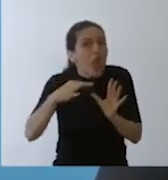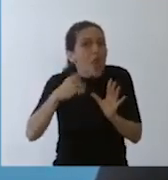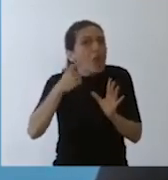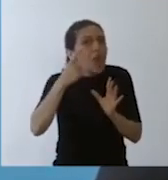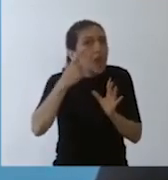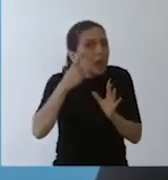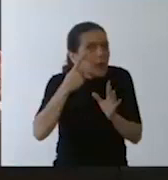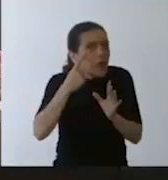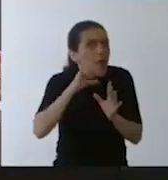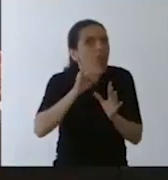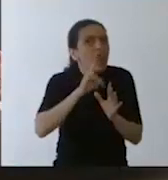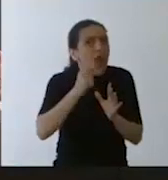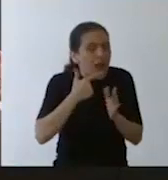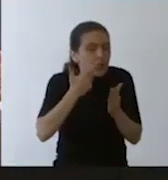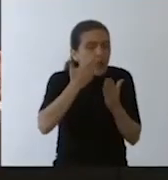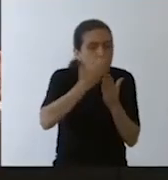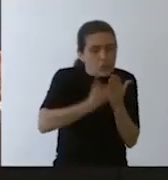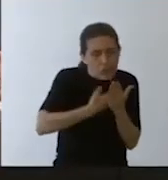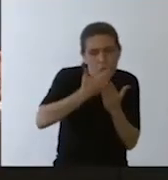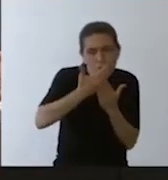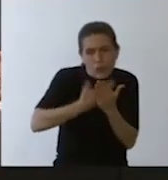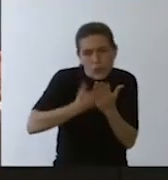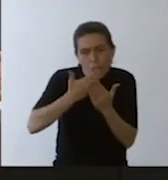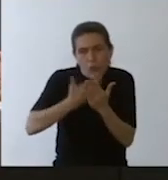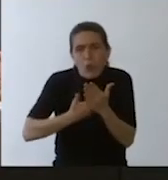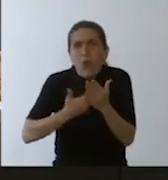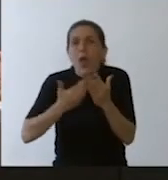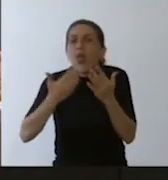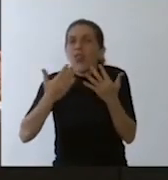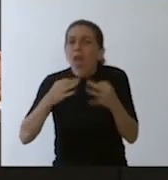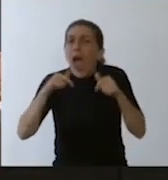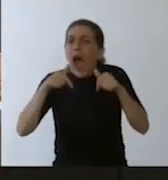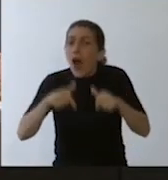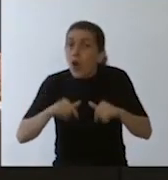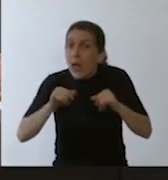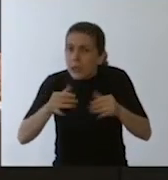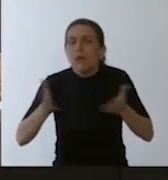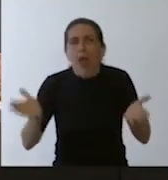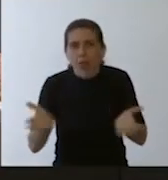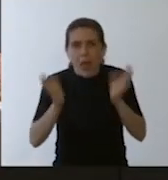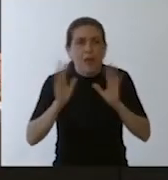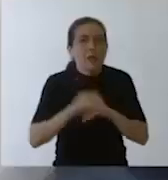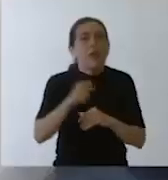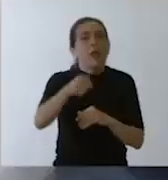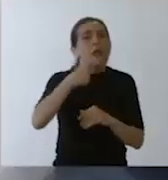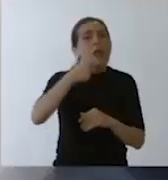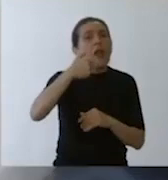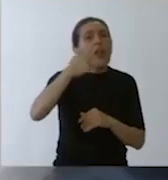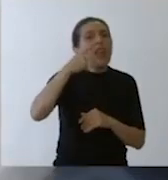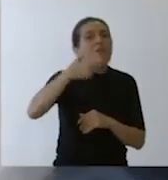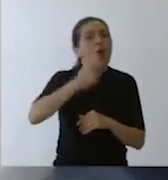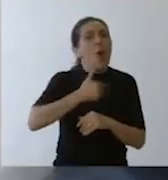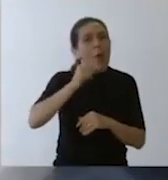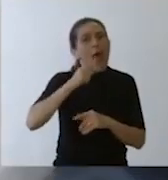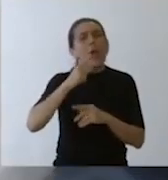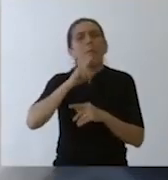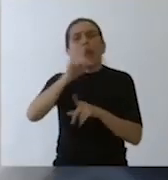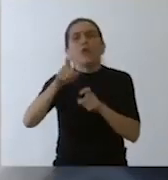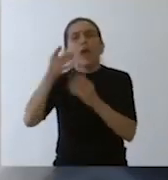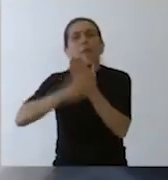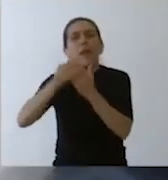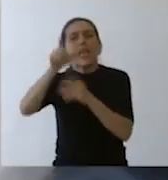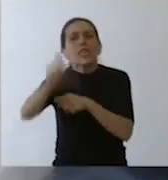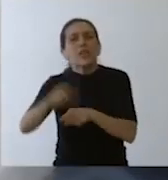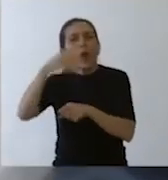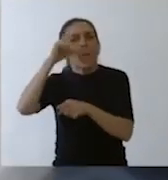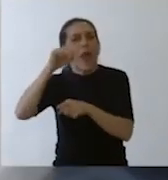y colocándolas en el momento adecuado. Silvia Mercado de Infobae, una pregunta para el ministro Meoni, y